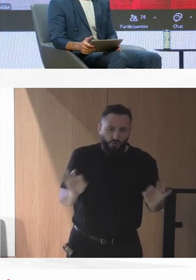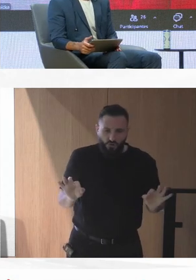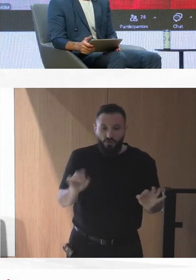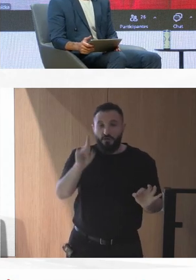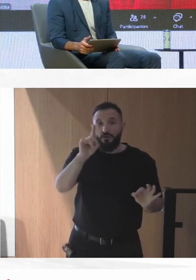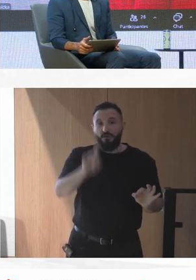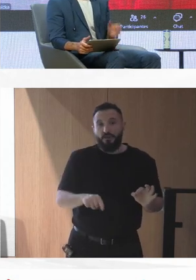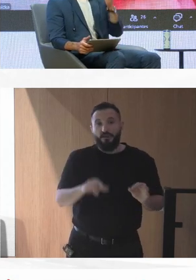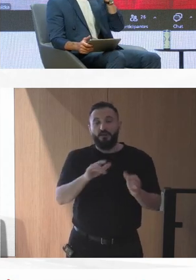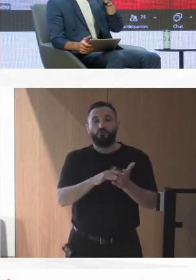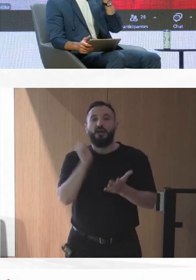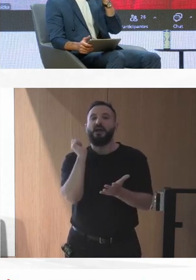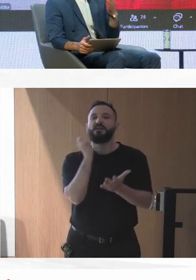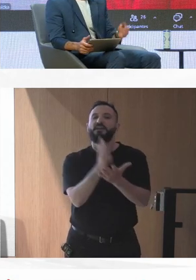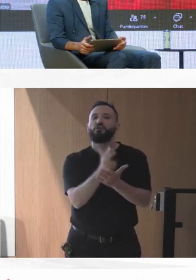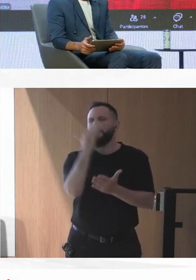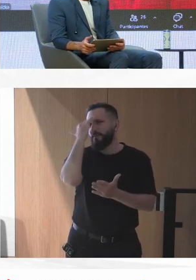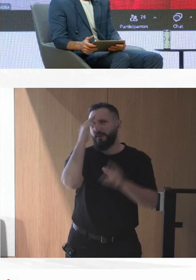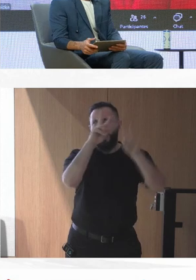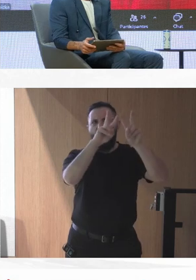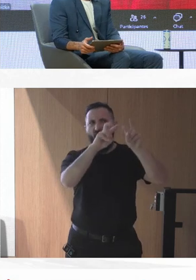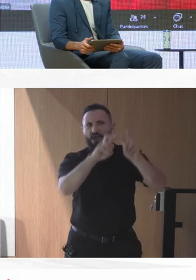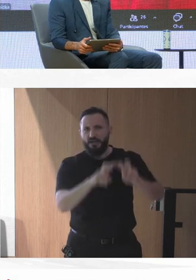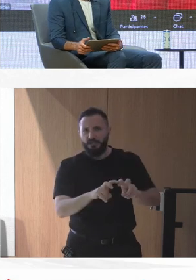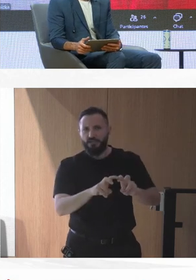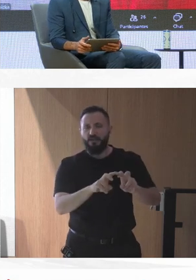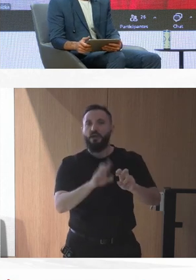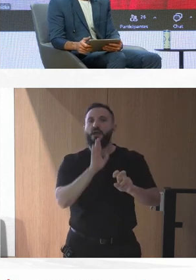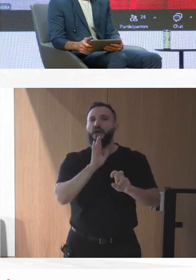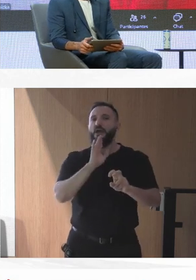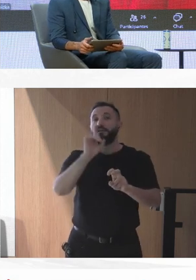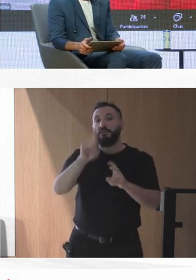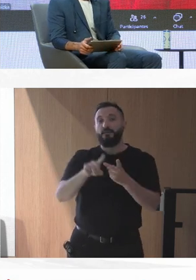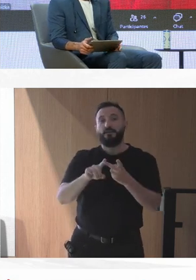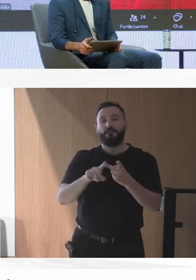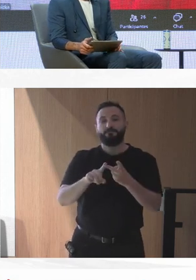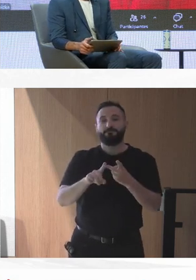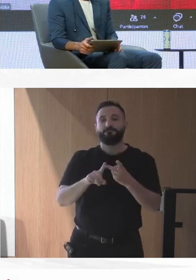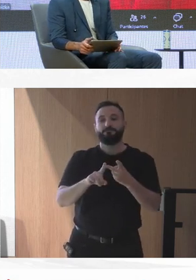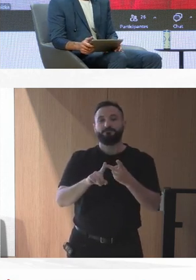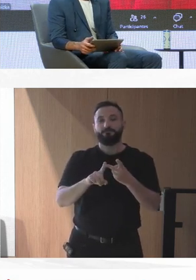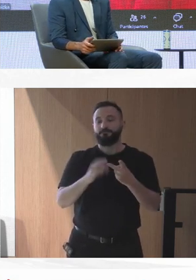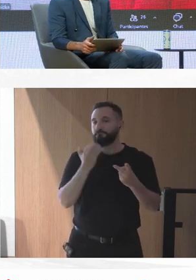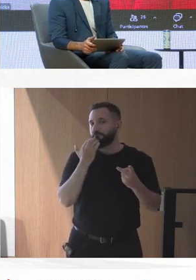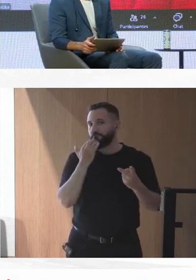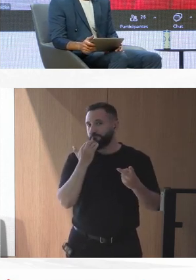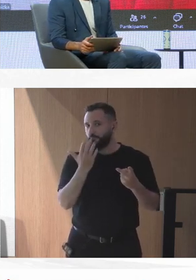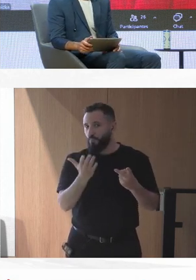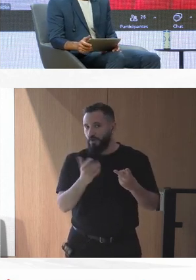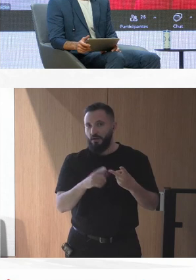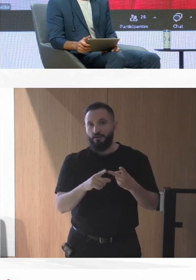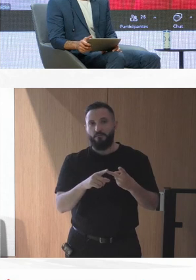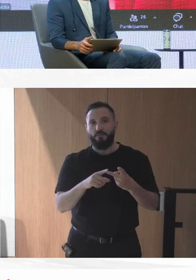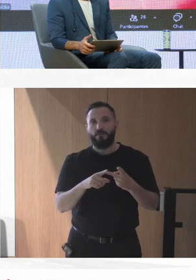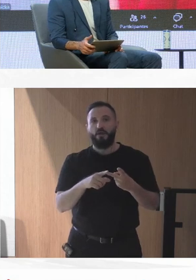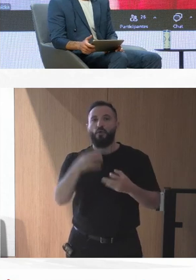También se analizan los principales retos, especialmente los que ya se han mencionado. Por ejemplo, el negar acceso